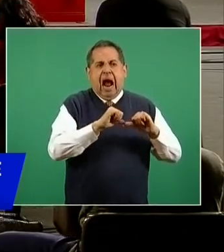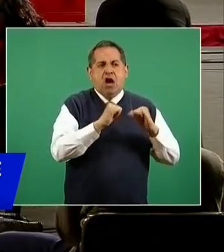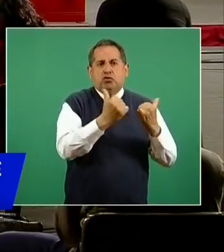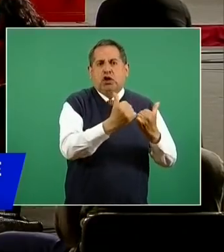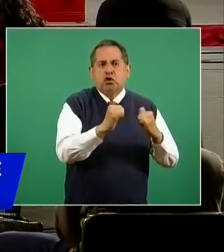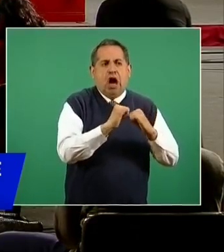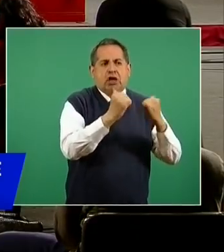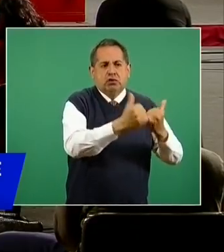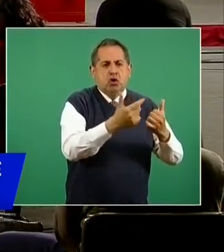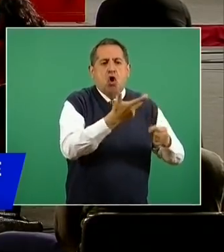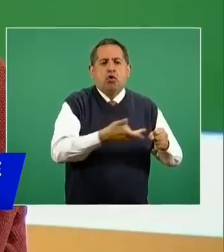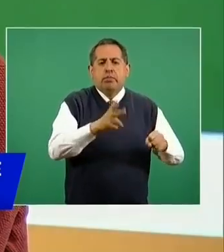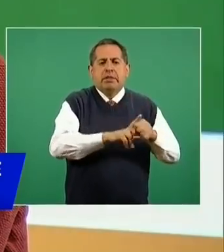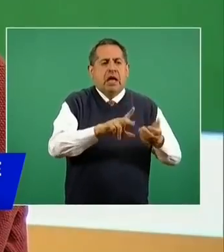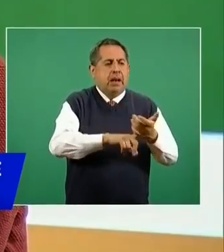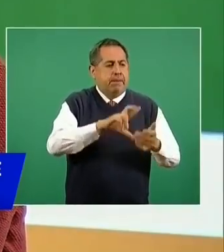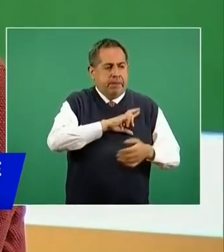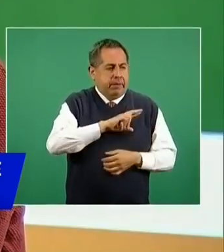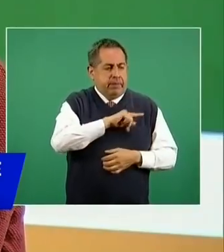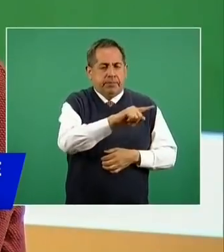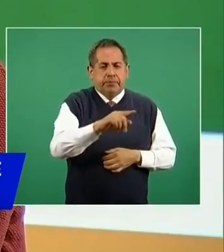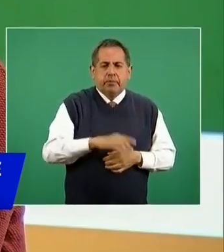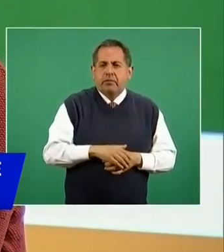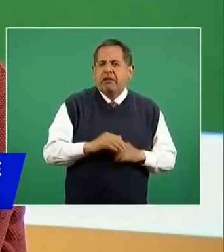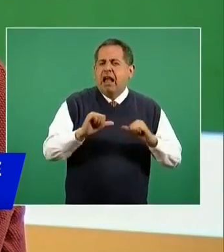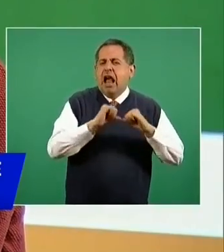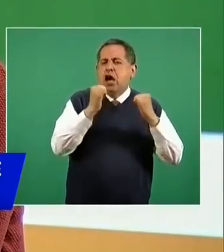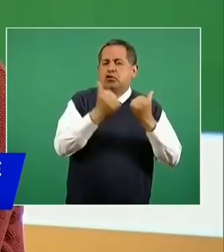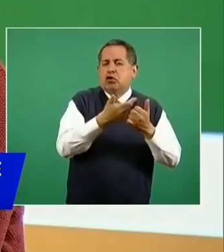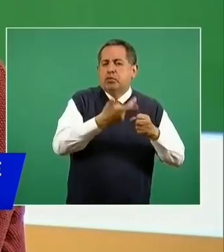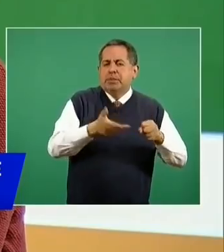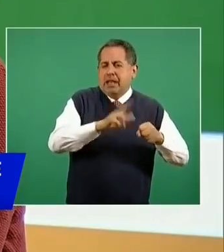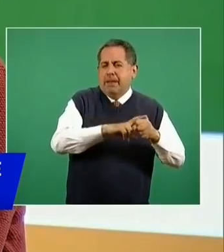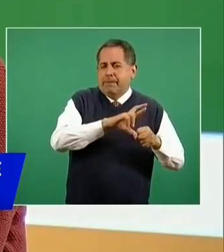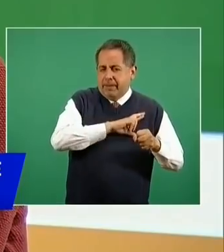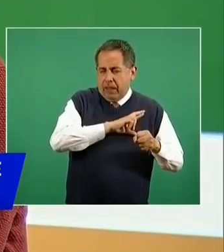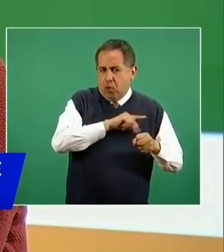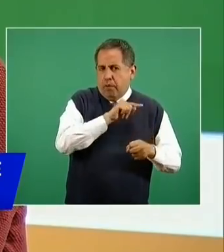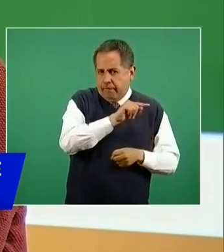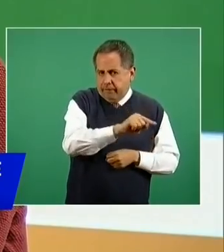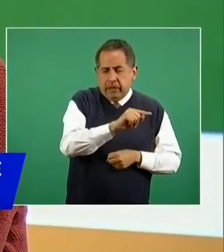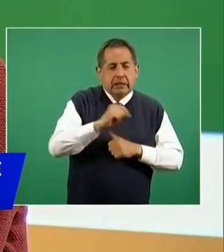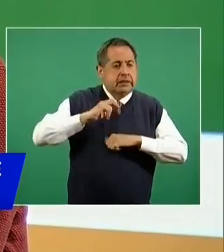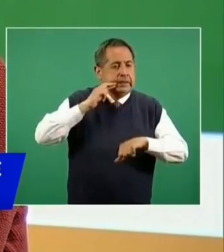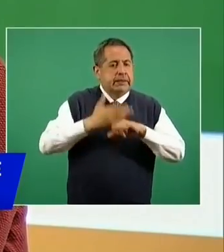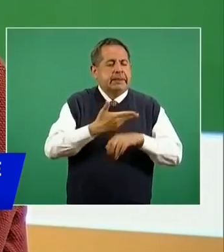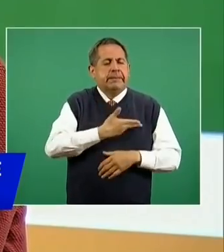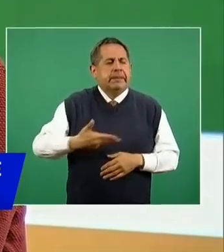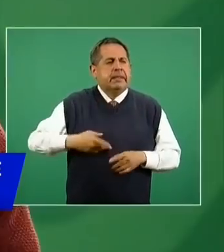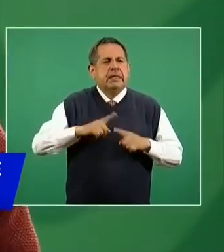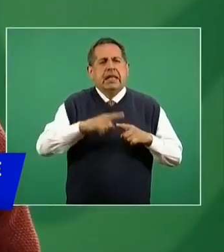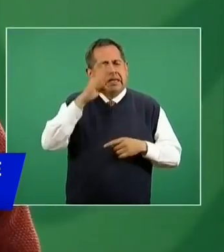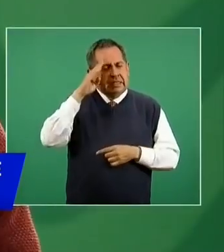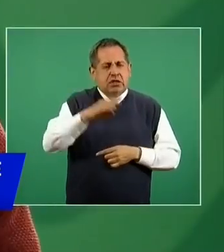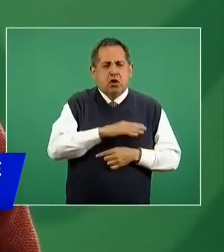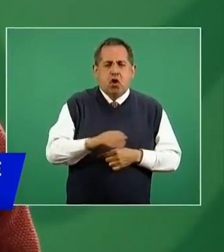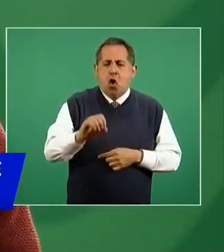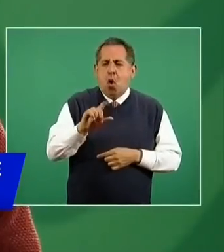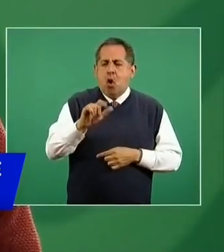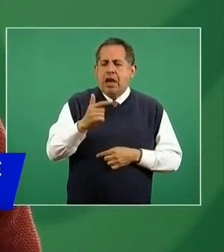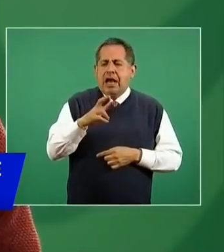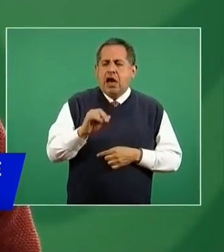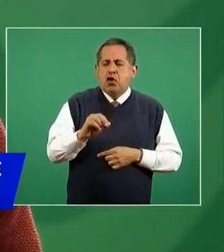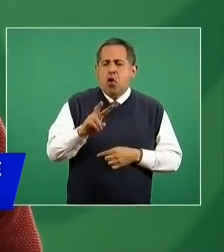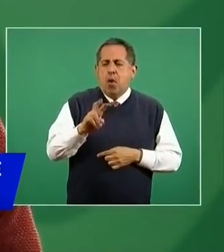de hospitales privados. La Asociación de Hospitales Privados, que preside el señor Olegario